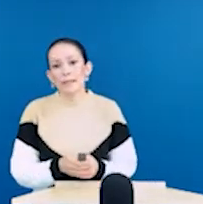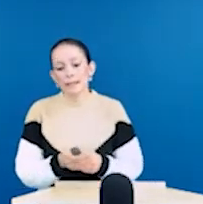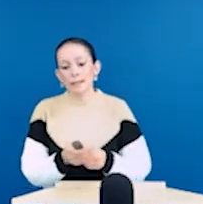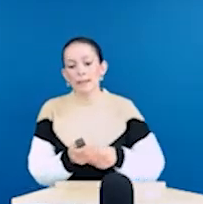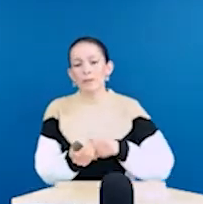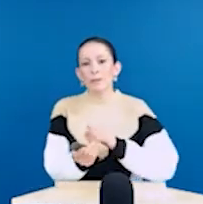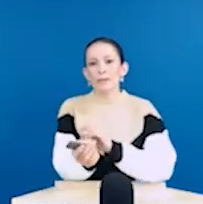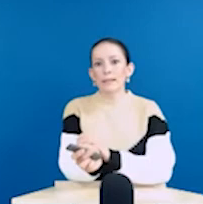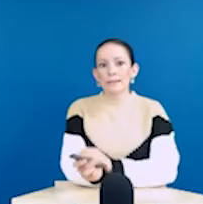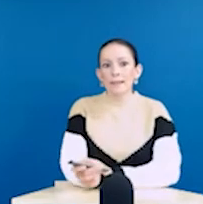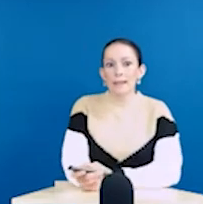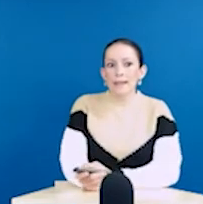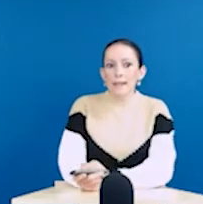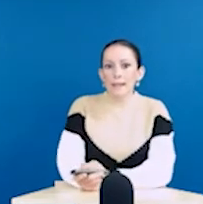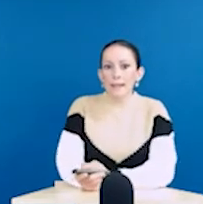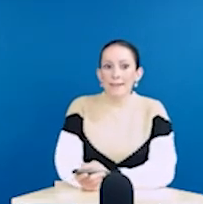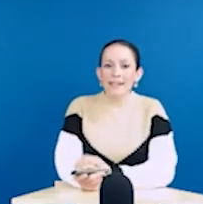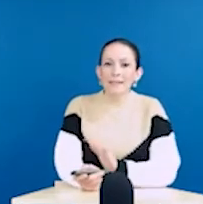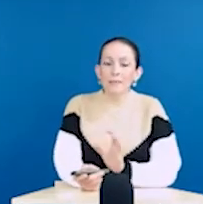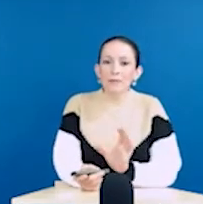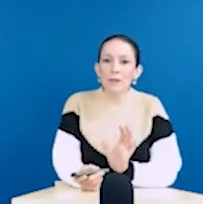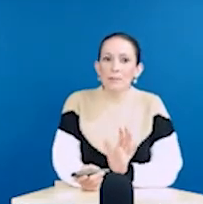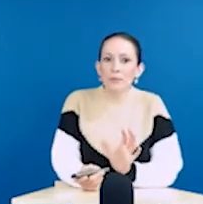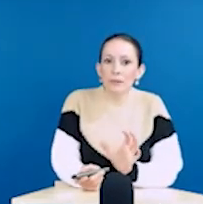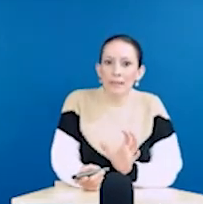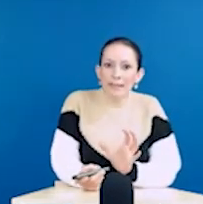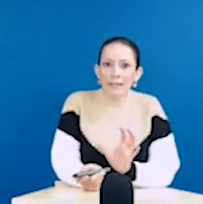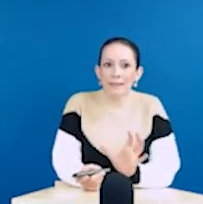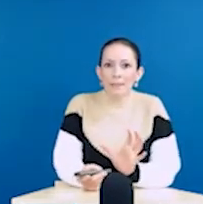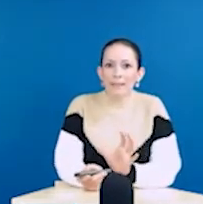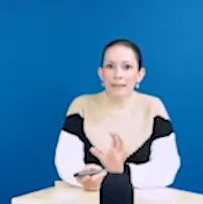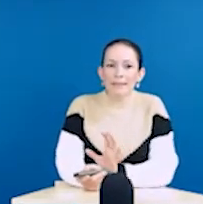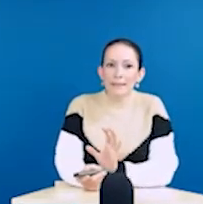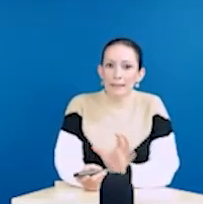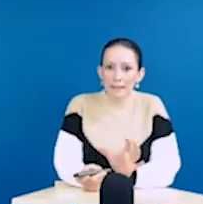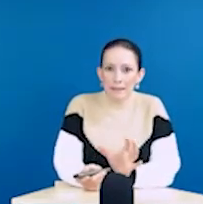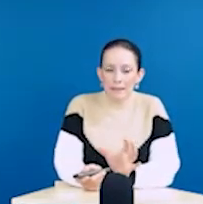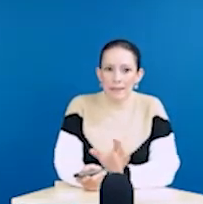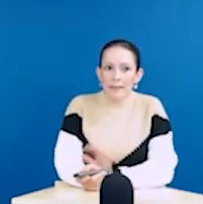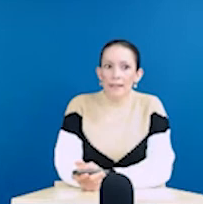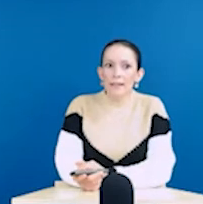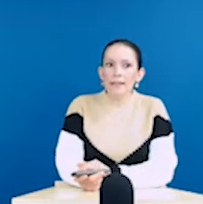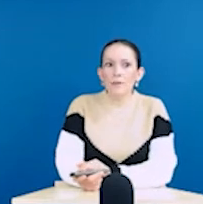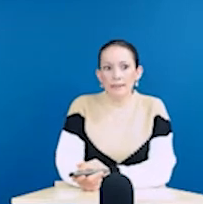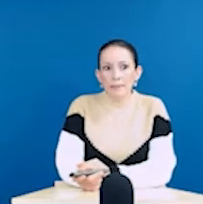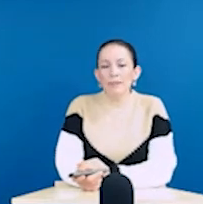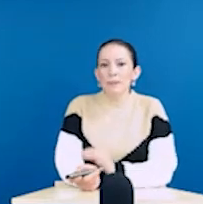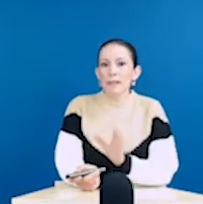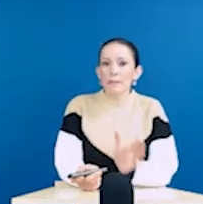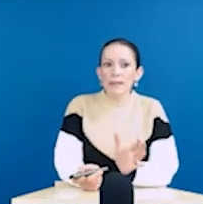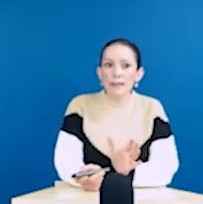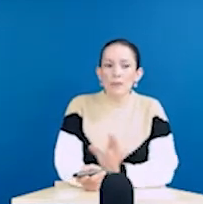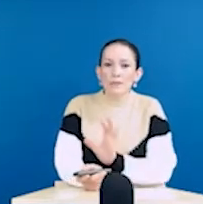es muy tarde. Entonces, tratamos en lo posible de respetar el estándar y lo